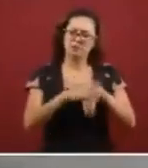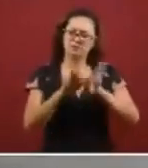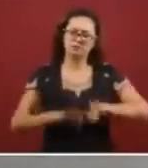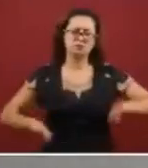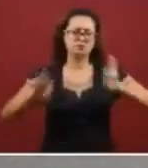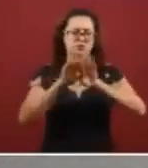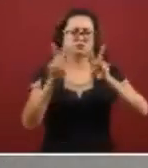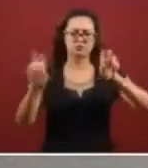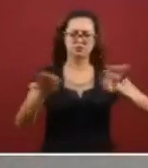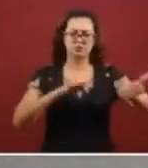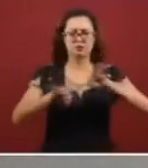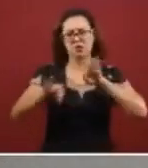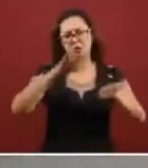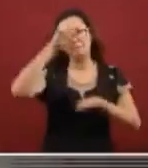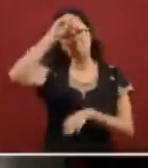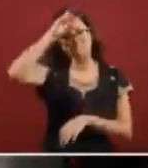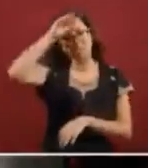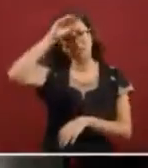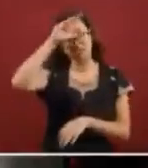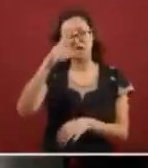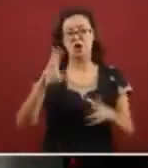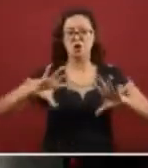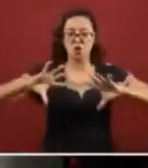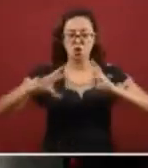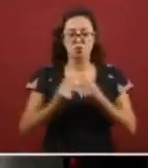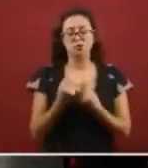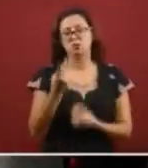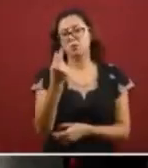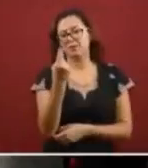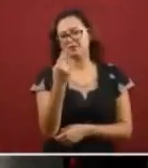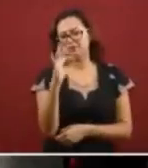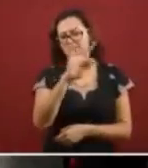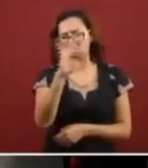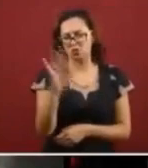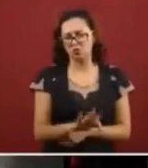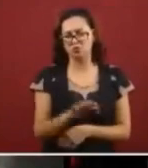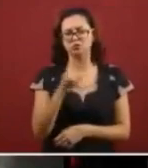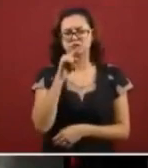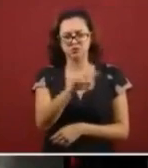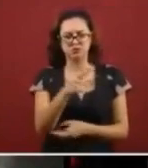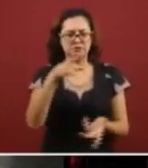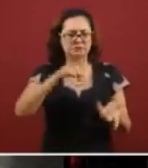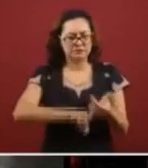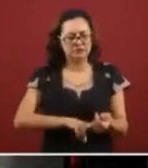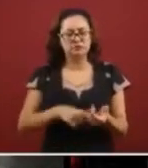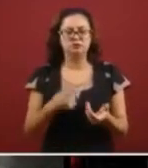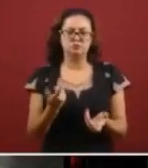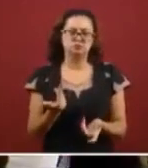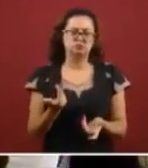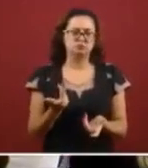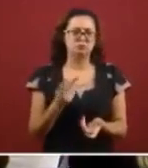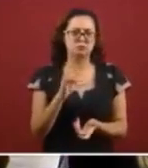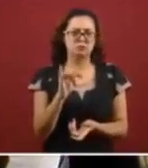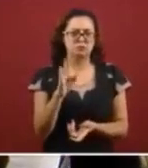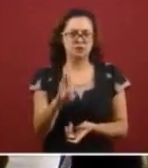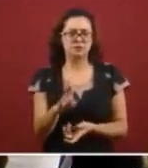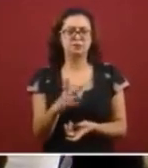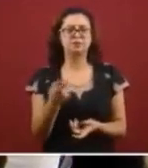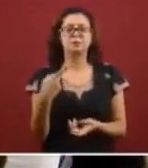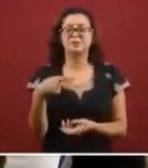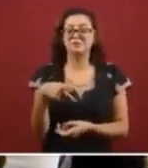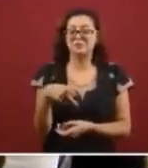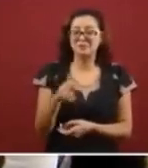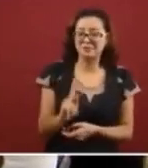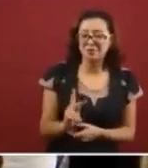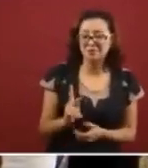economía, representa el 25% más o menos del valor de lo que tiene nuestro producto interno. Sin embargo, hemos tenido pues ya